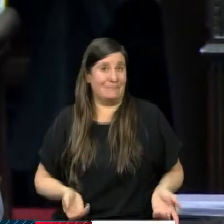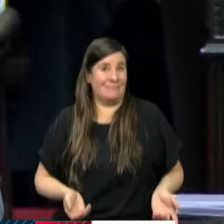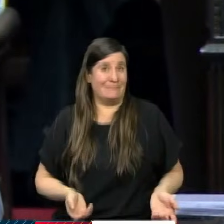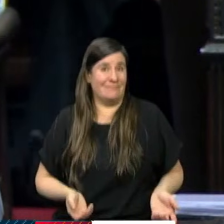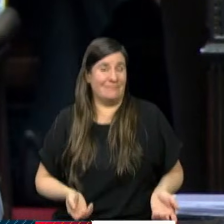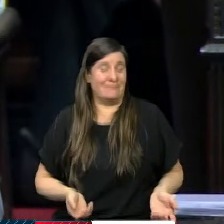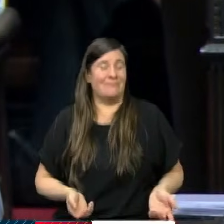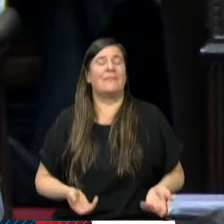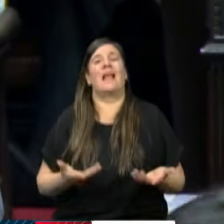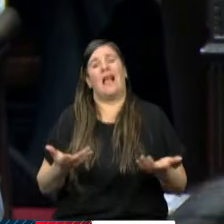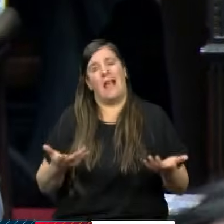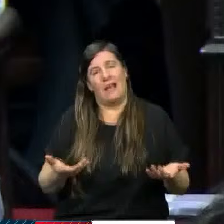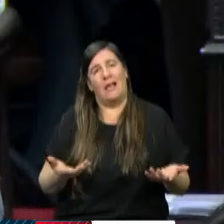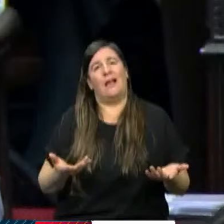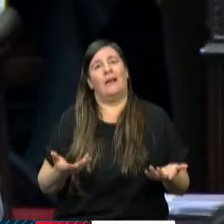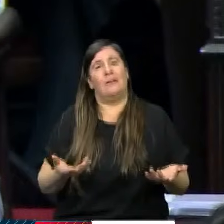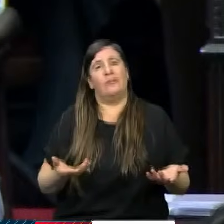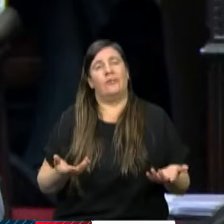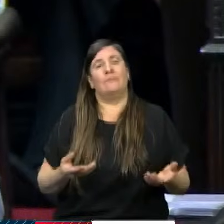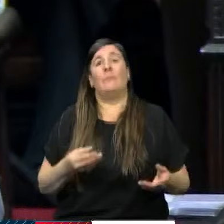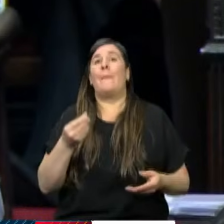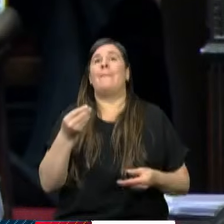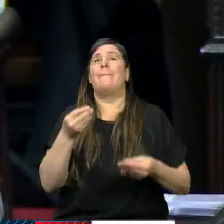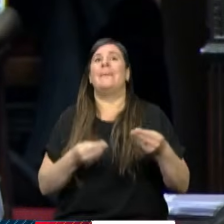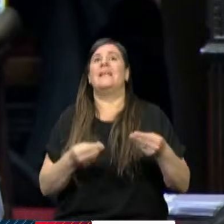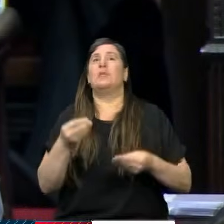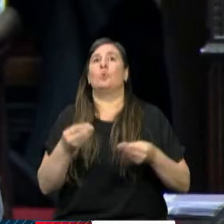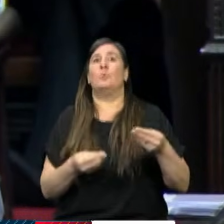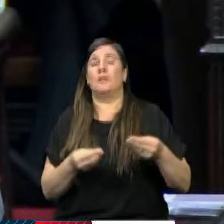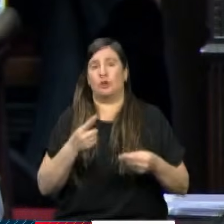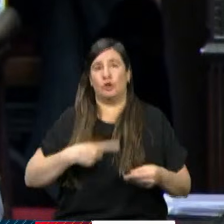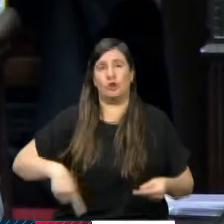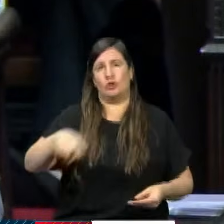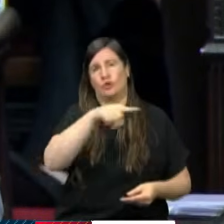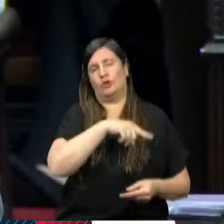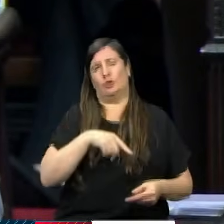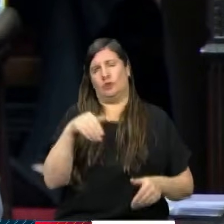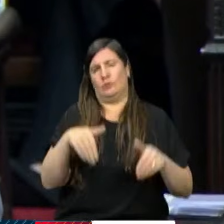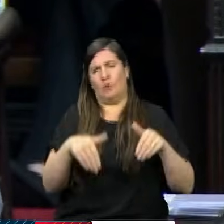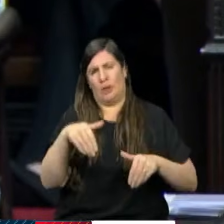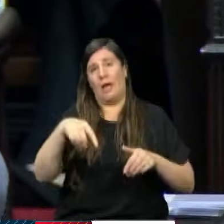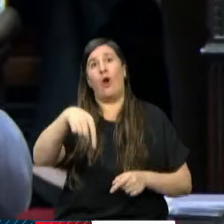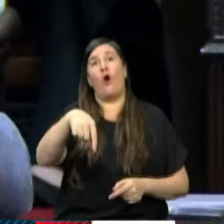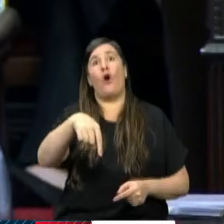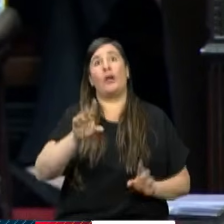Claramente, este presupuesto que vamos a votar hoy